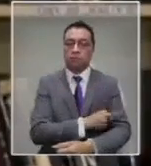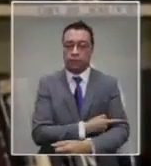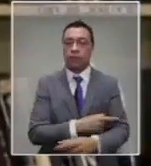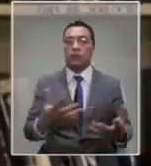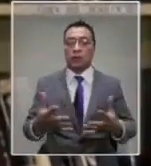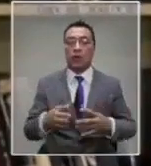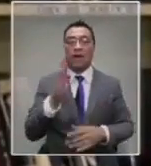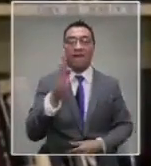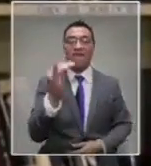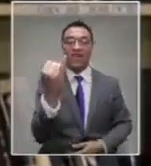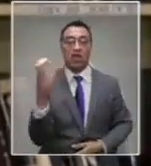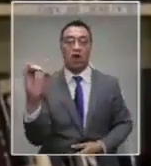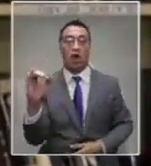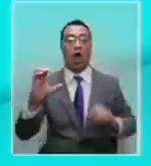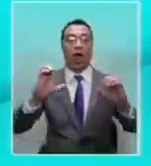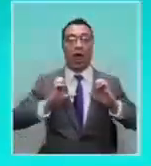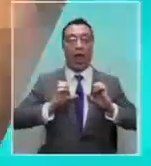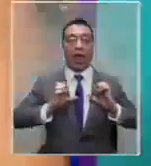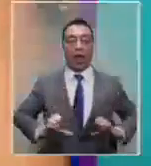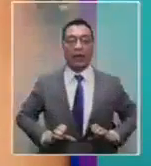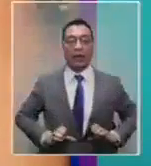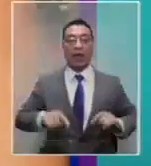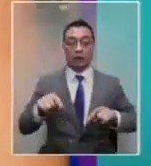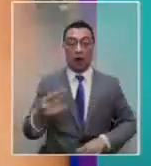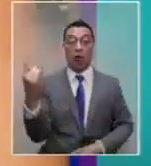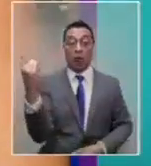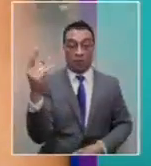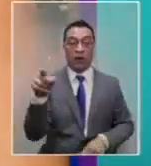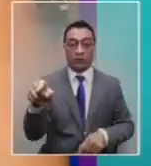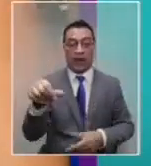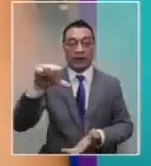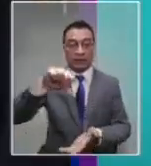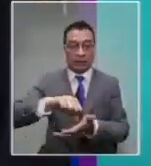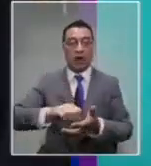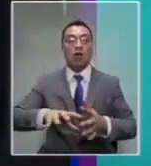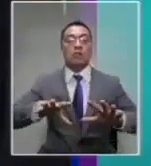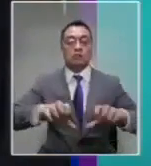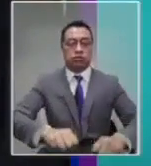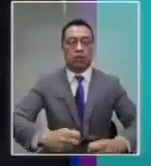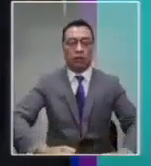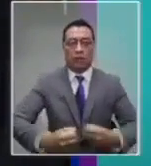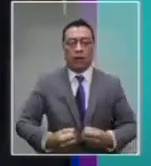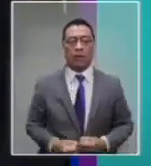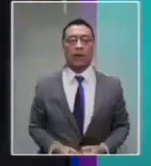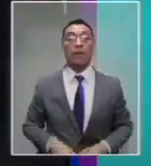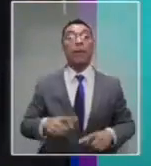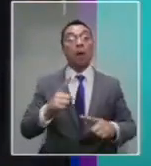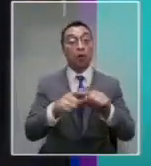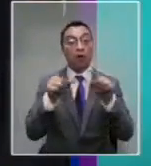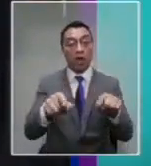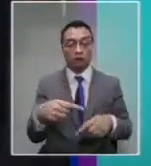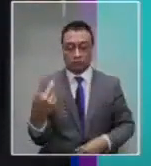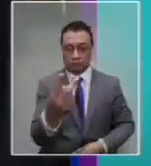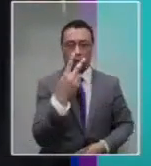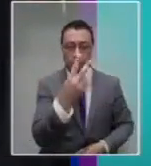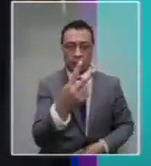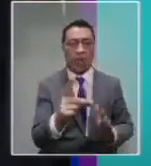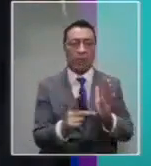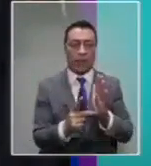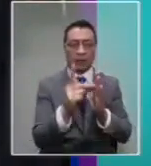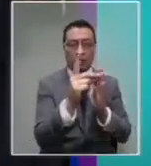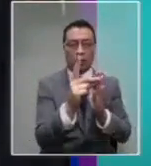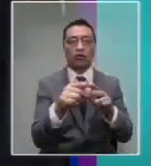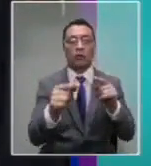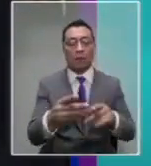potente en todo lo que es la bioética, que es un aspecto en que la Universidad Central se ha posicionado muy firme. Por lo tanto, nosotros vemos un